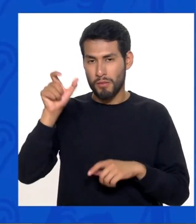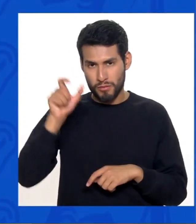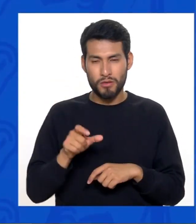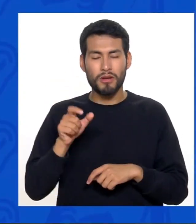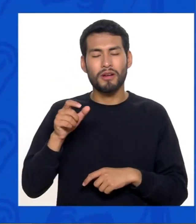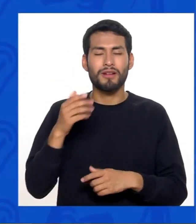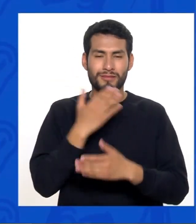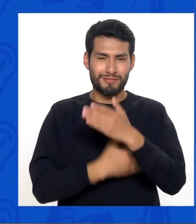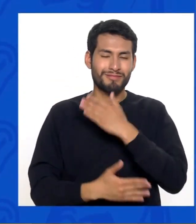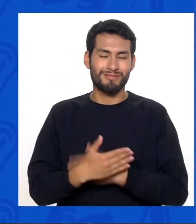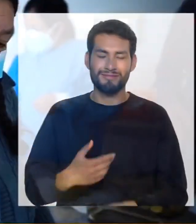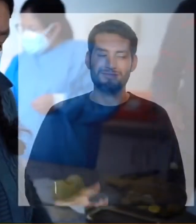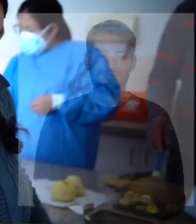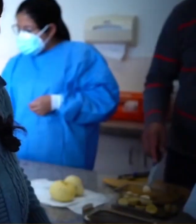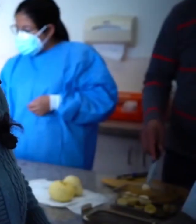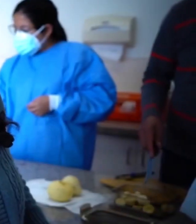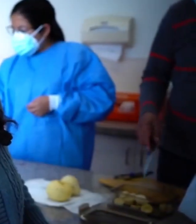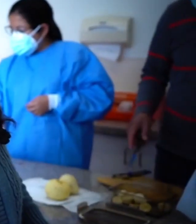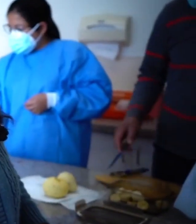personas con discapacidad.